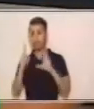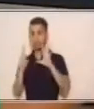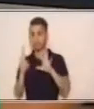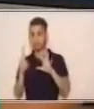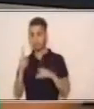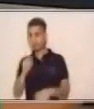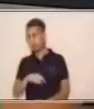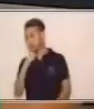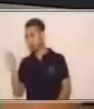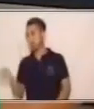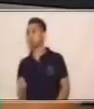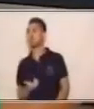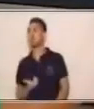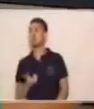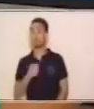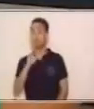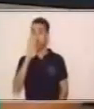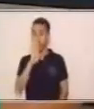escribimos.